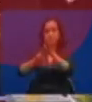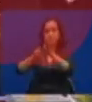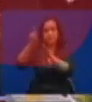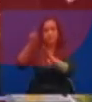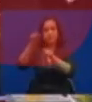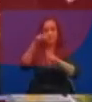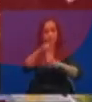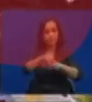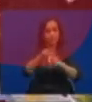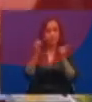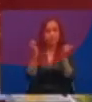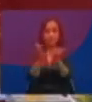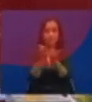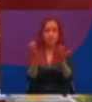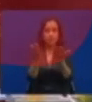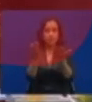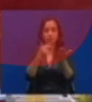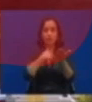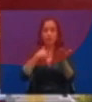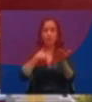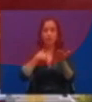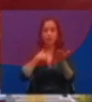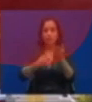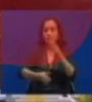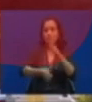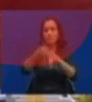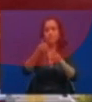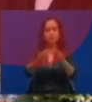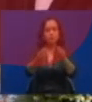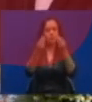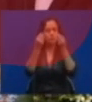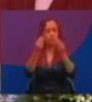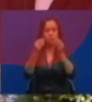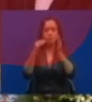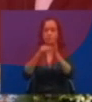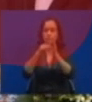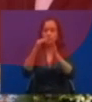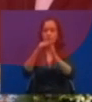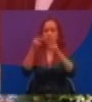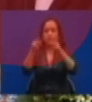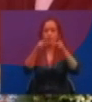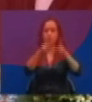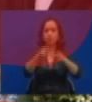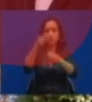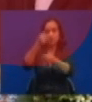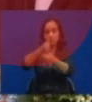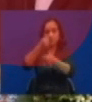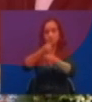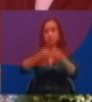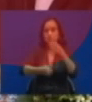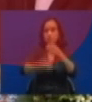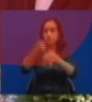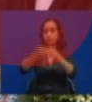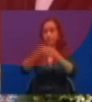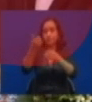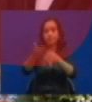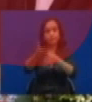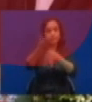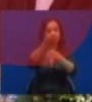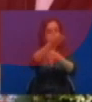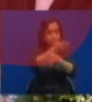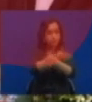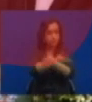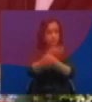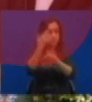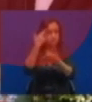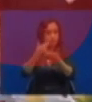así como han lanzado el desempleo a millones y millones de seres humanos en las épocas de bonanza del capitalismo